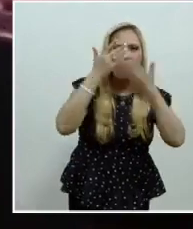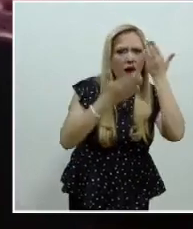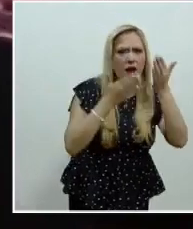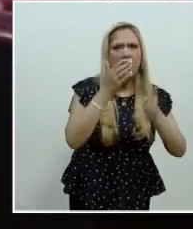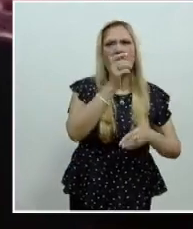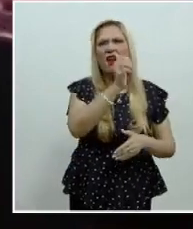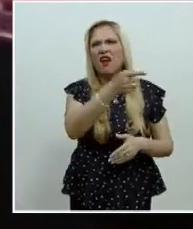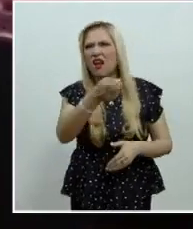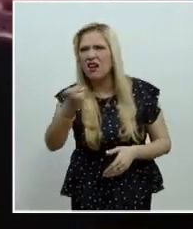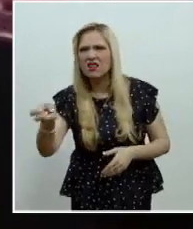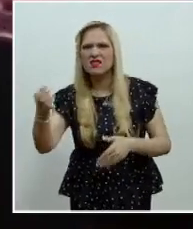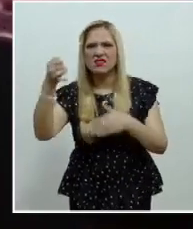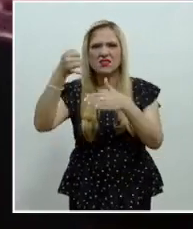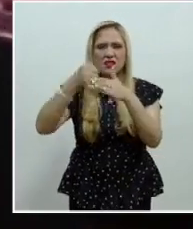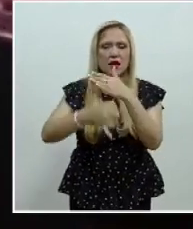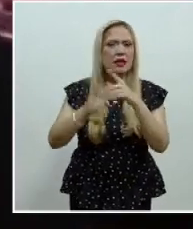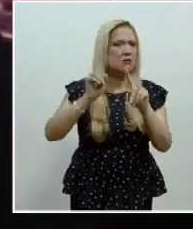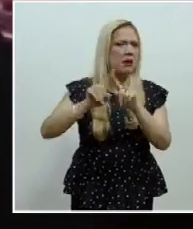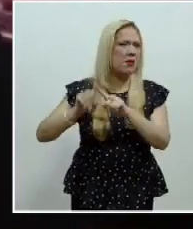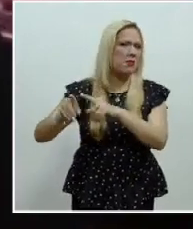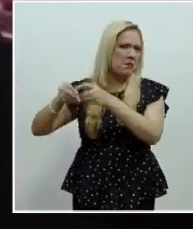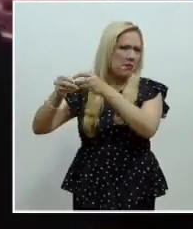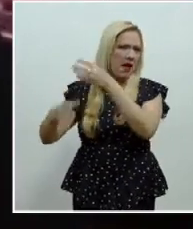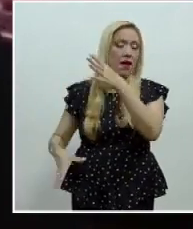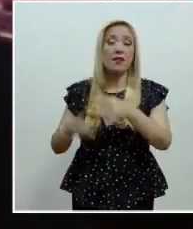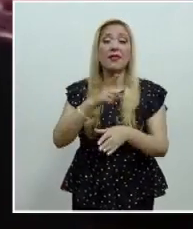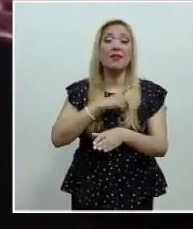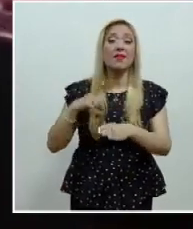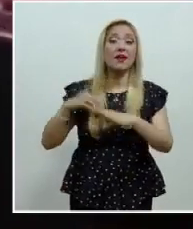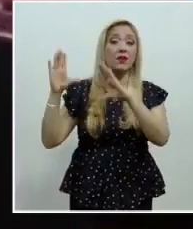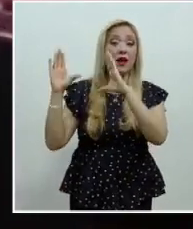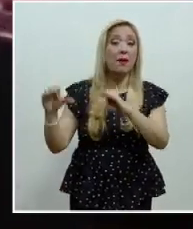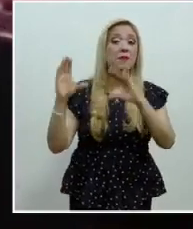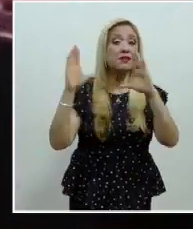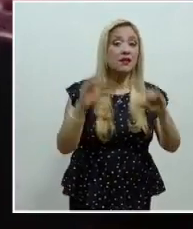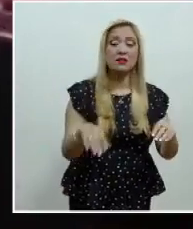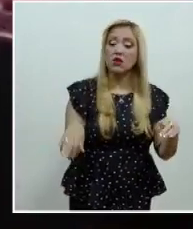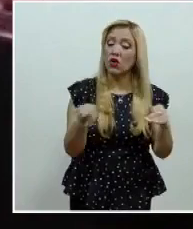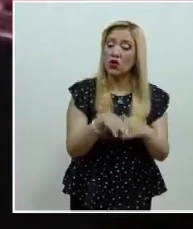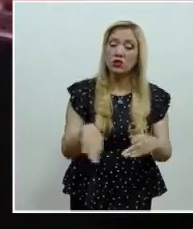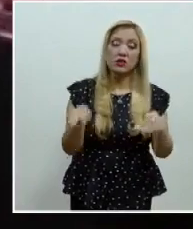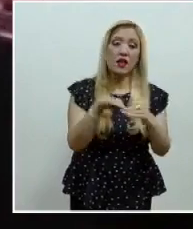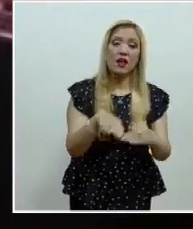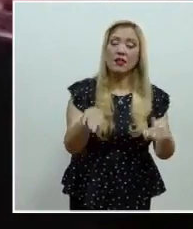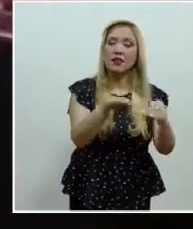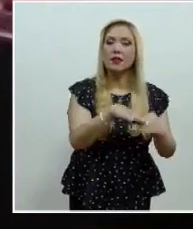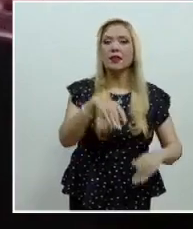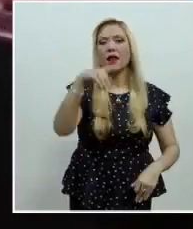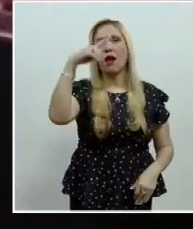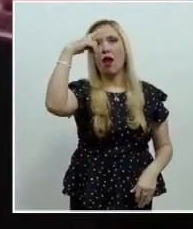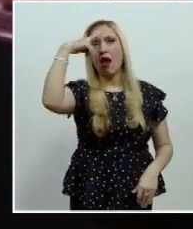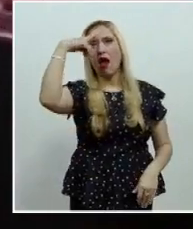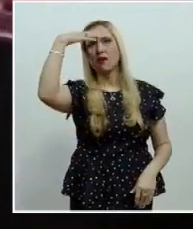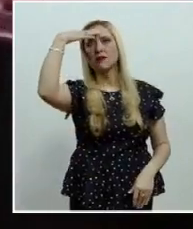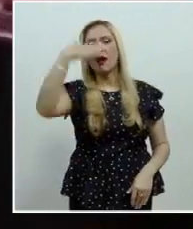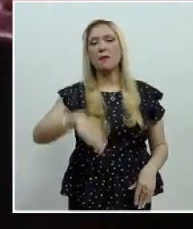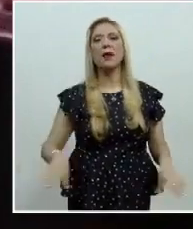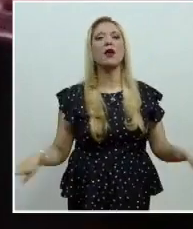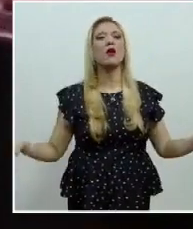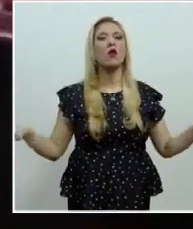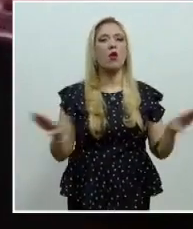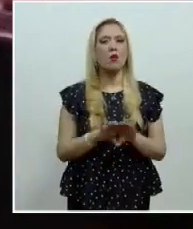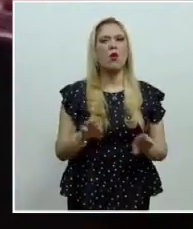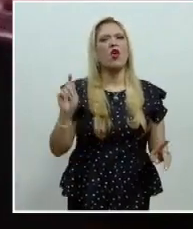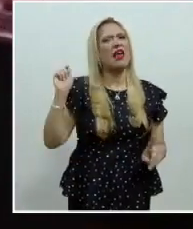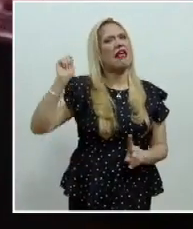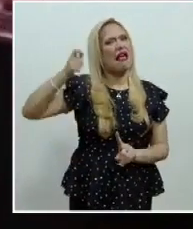etcétera. Eso tiene que haber una capacitación constante para que sepan aplicar, primero sepan qué es